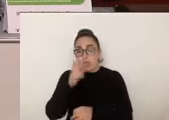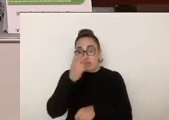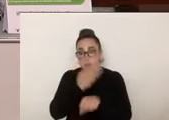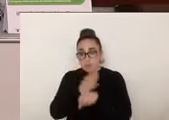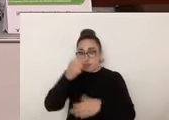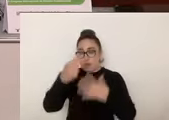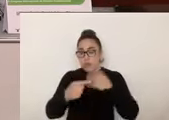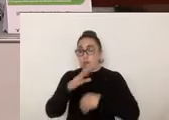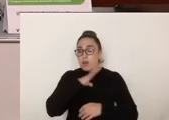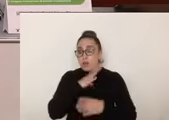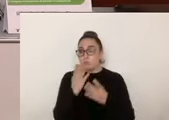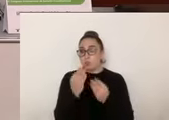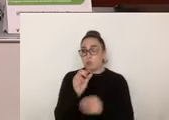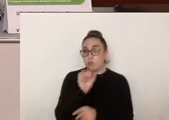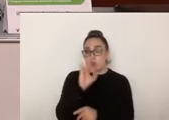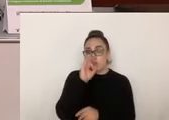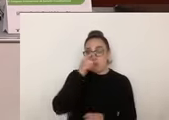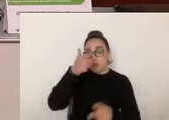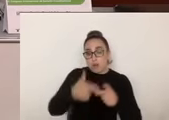espectaculares.